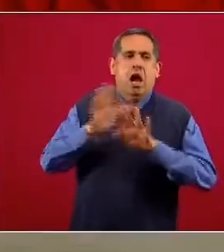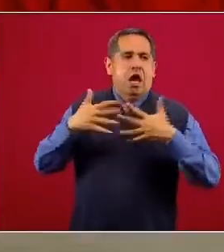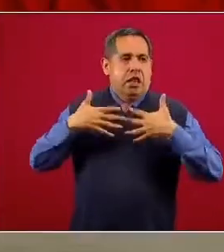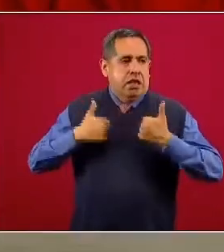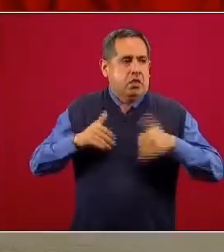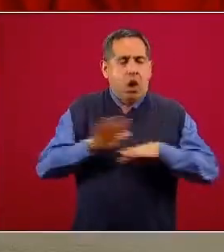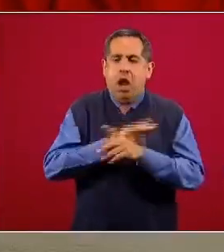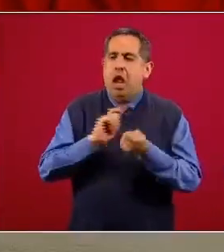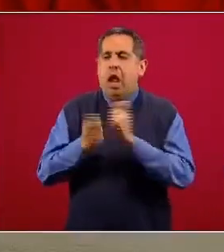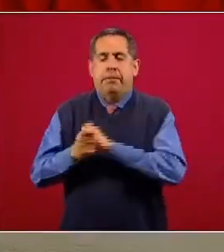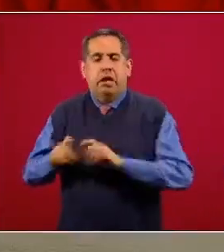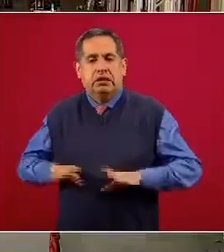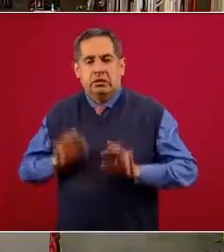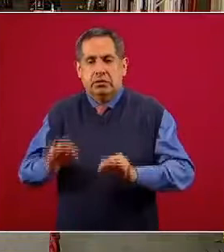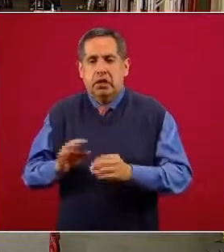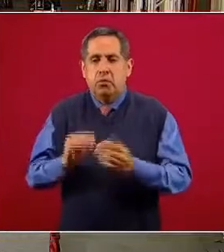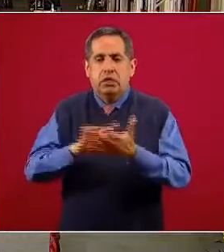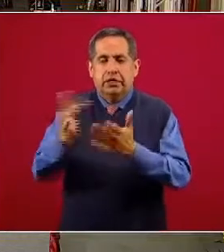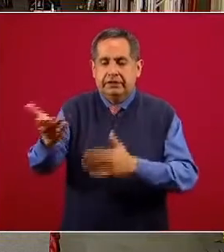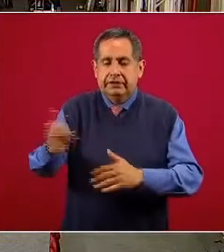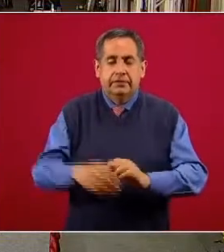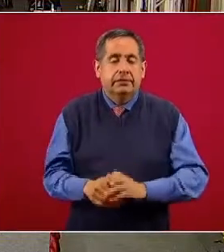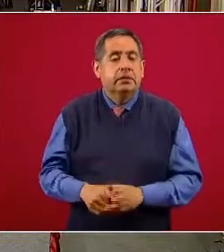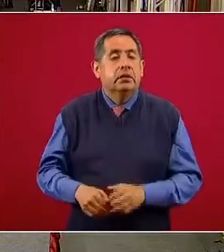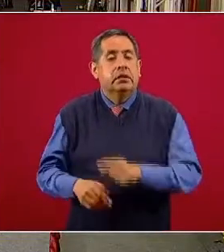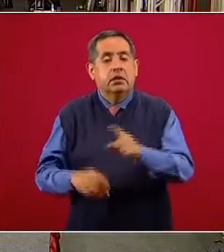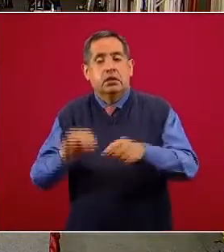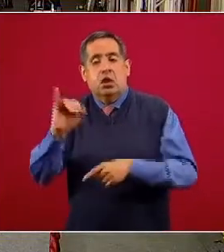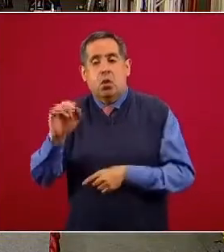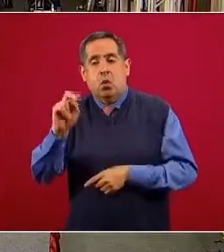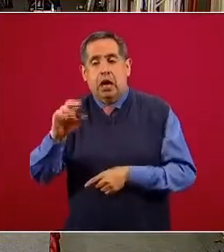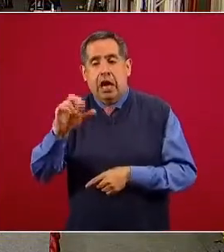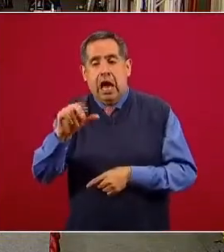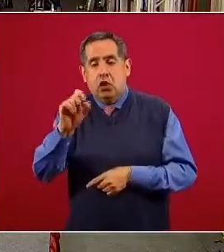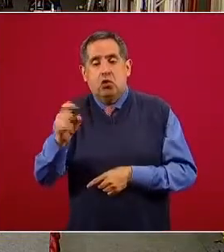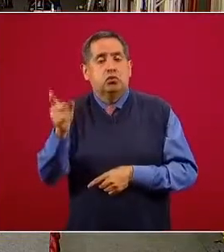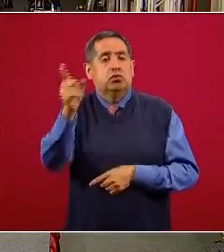al respecto. Muchas gracias. Juan Carlos Machorro,